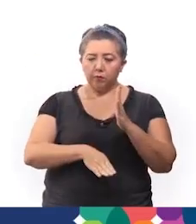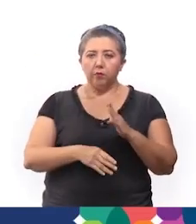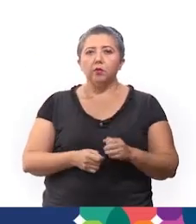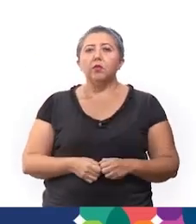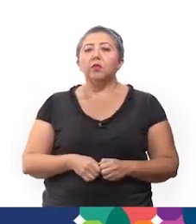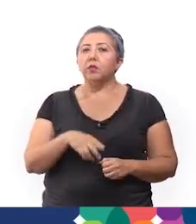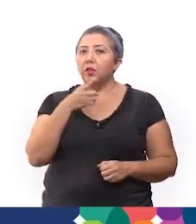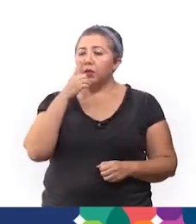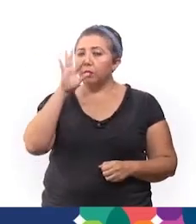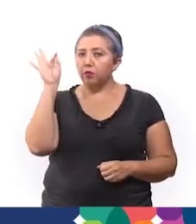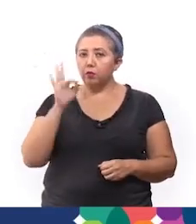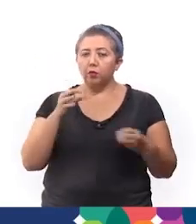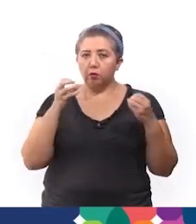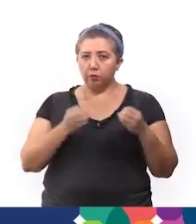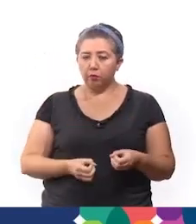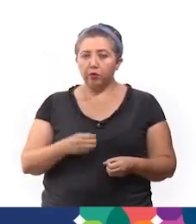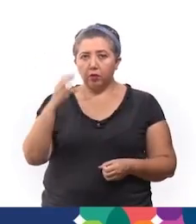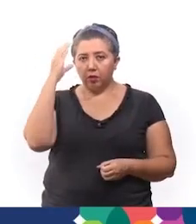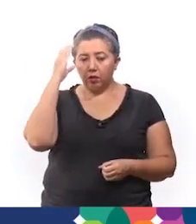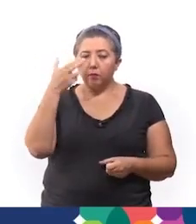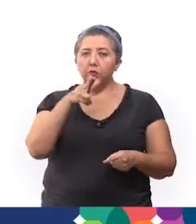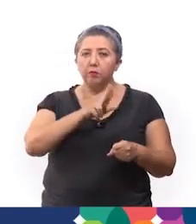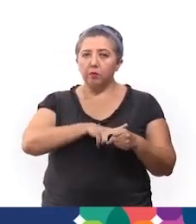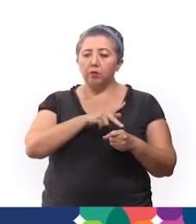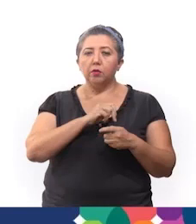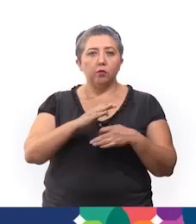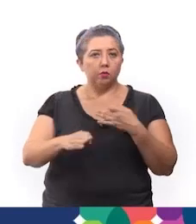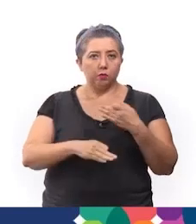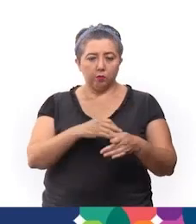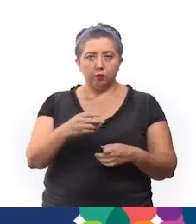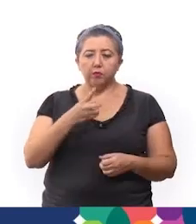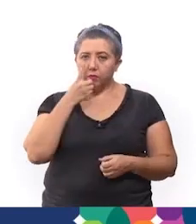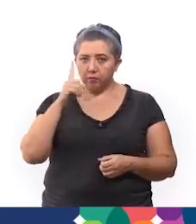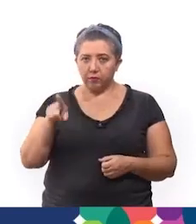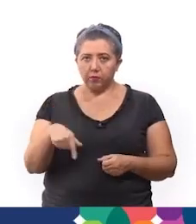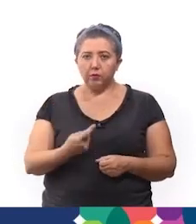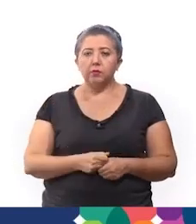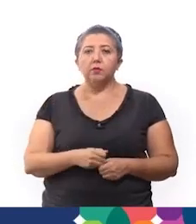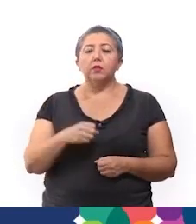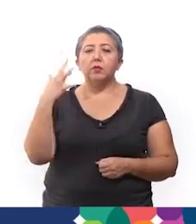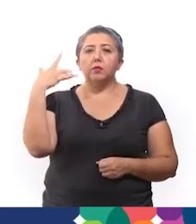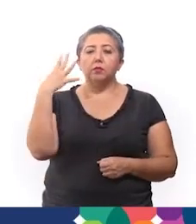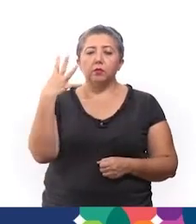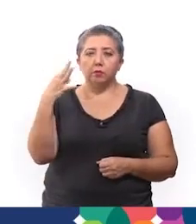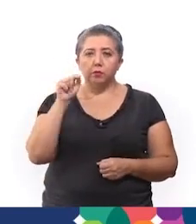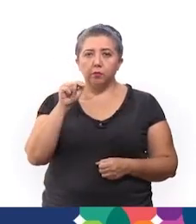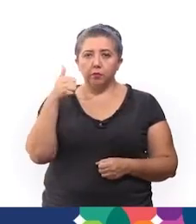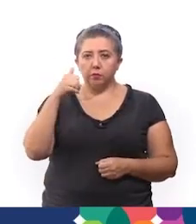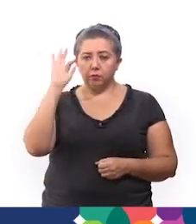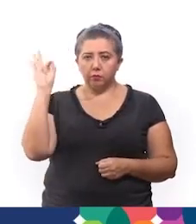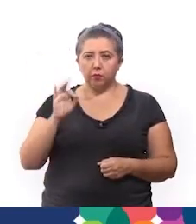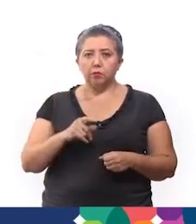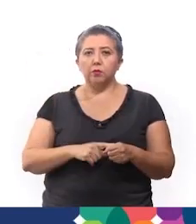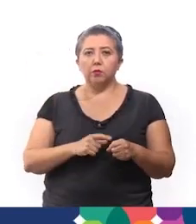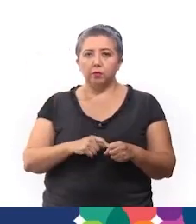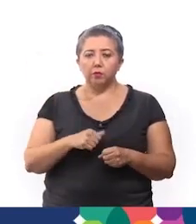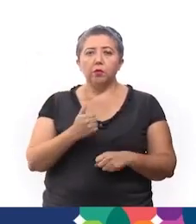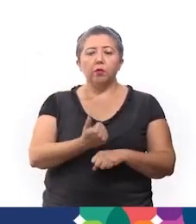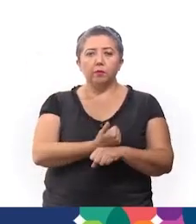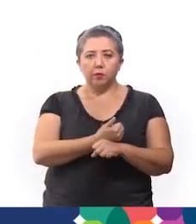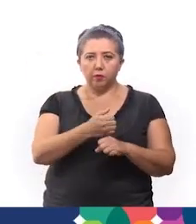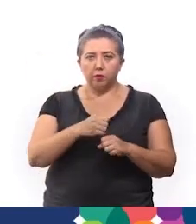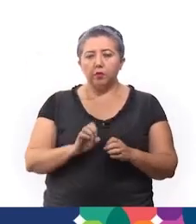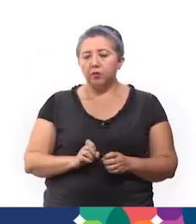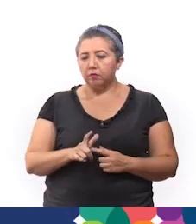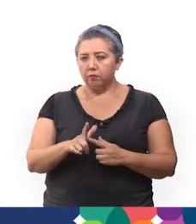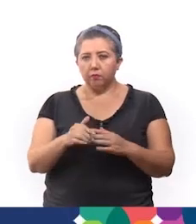descenso. El porcentaje de ocupación de camas de hospitalización total COVID y no COVID es del 54.6%. Está en color amarillo